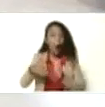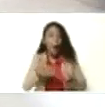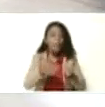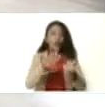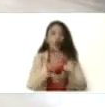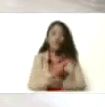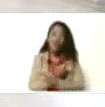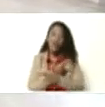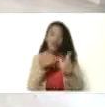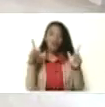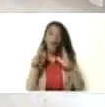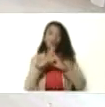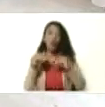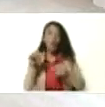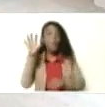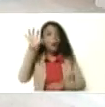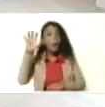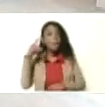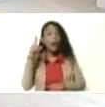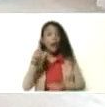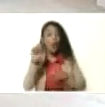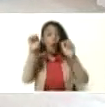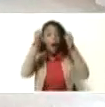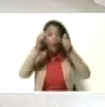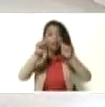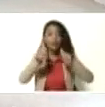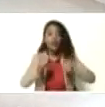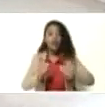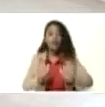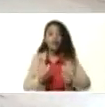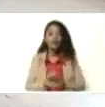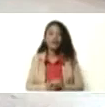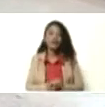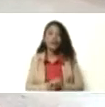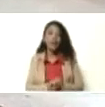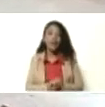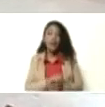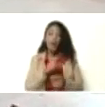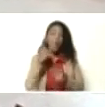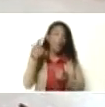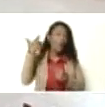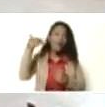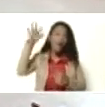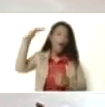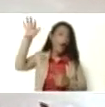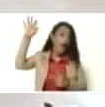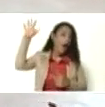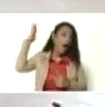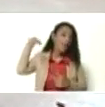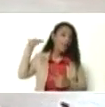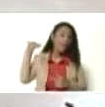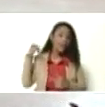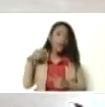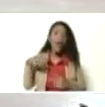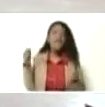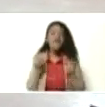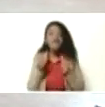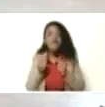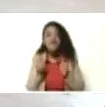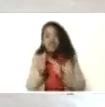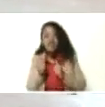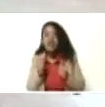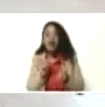Libertad en todo el país, para que los artistas de por allá, de La Fría, de